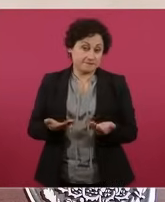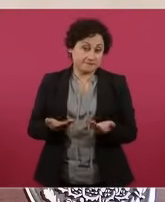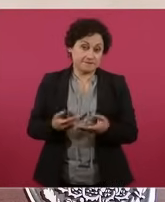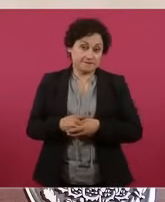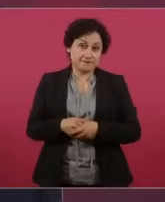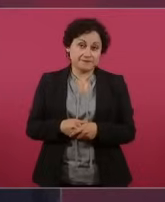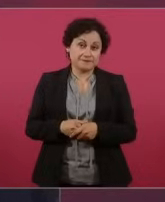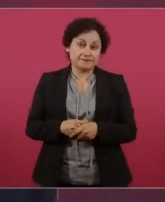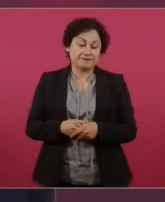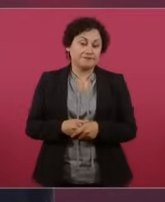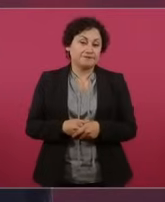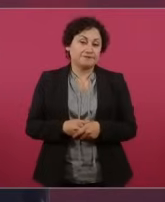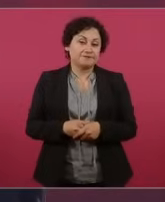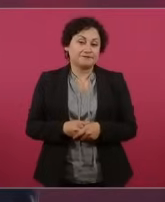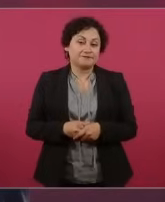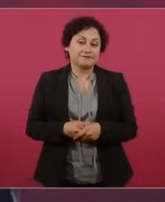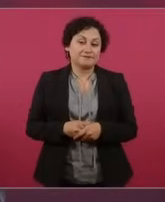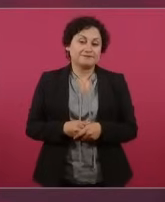Entonces,